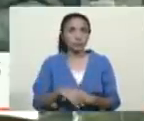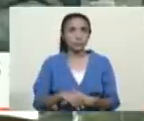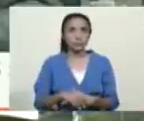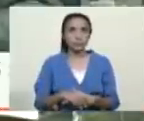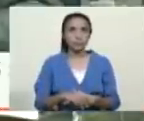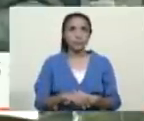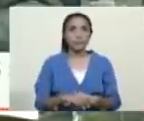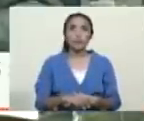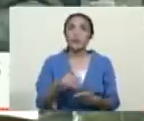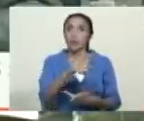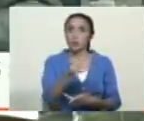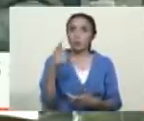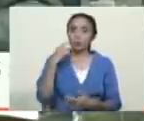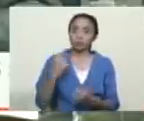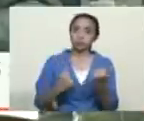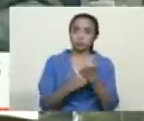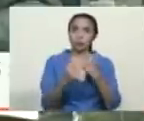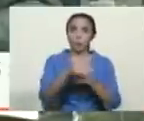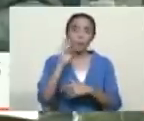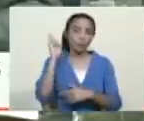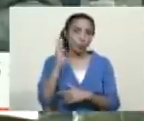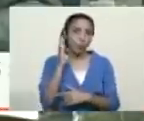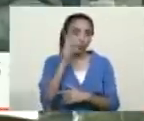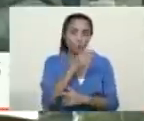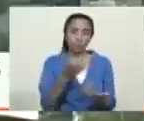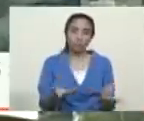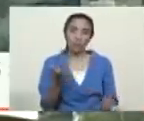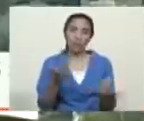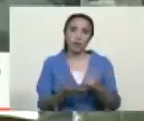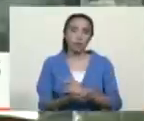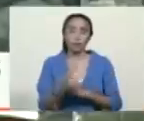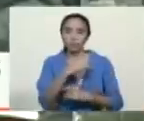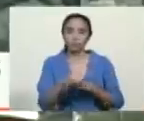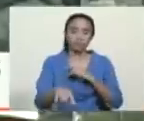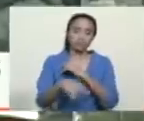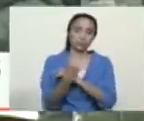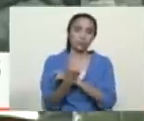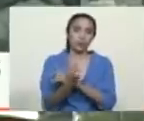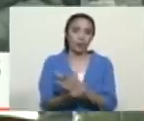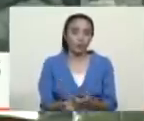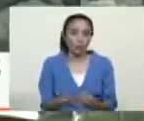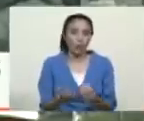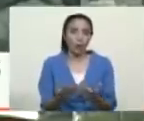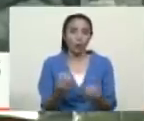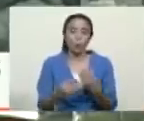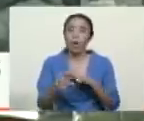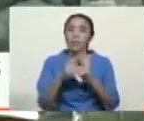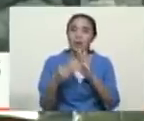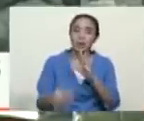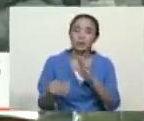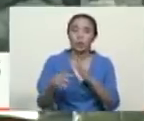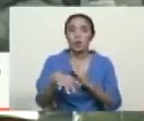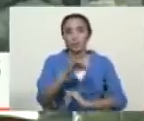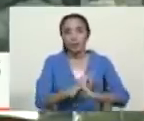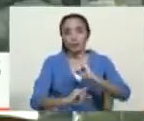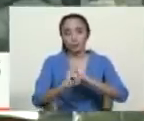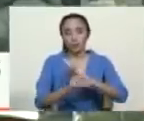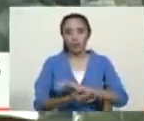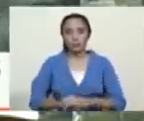que apoyan a Washington en esto son cómplices de la violación de la Carta y del Derecho Internacional